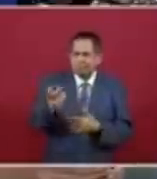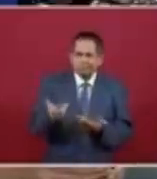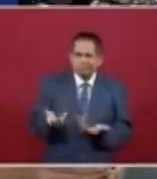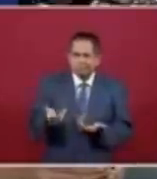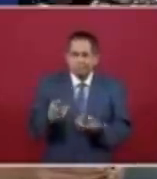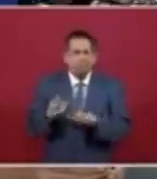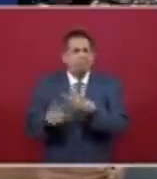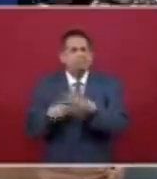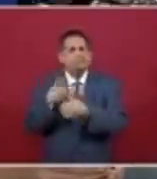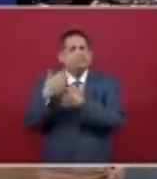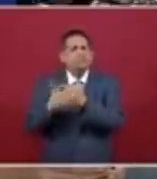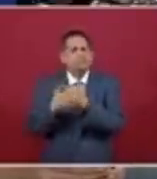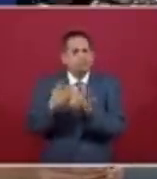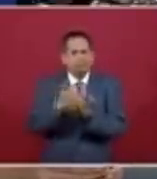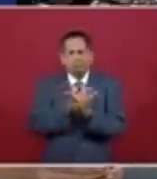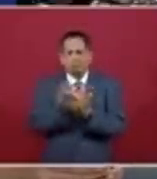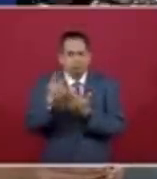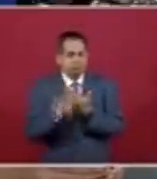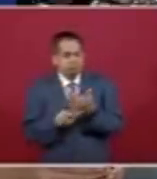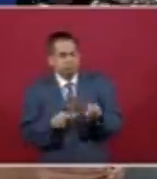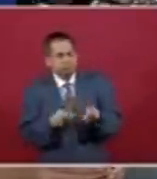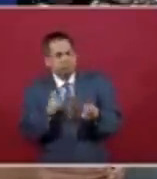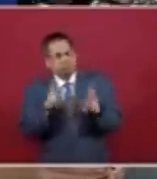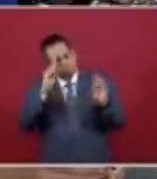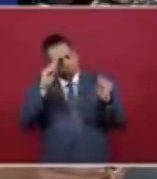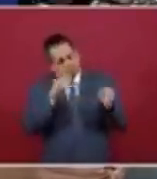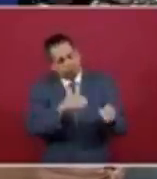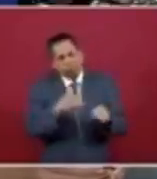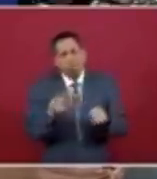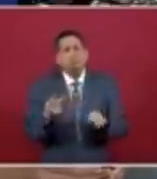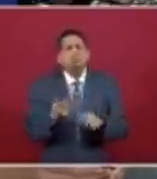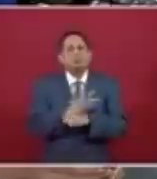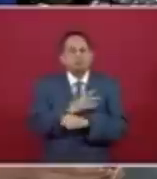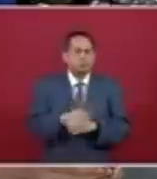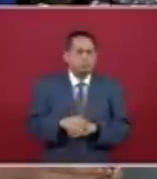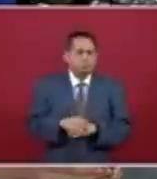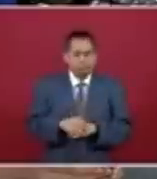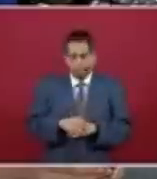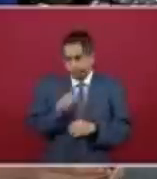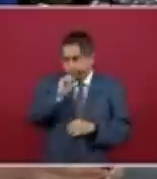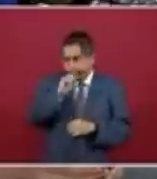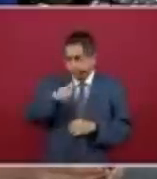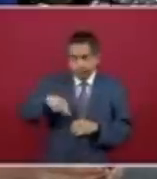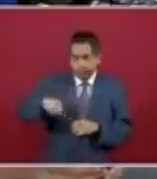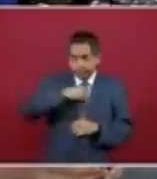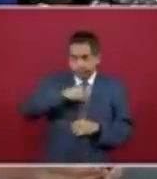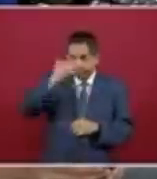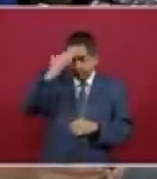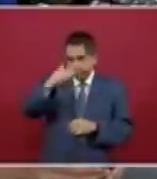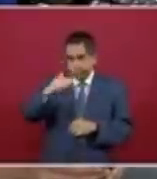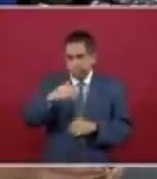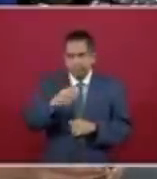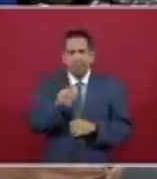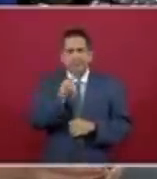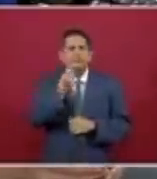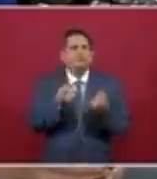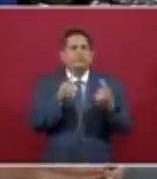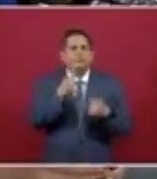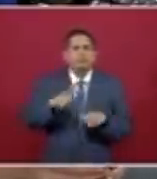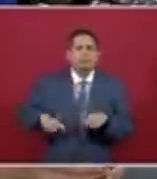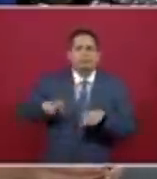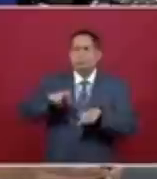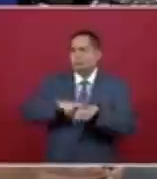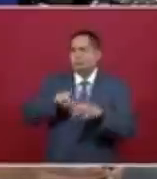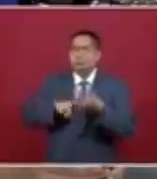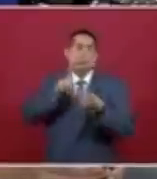¿qué va a pasar con este programa que tiene ese enfoque? Porque además sabemos que era utilizado por gobernadores, por